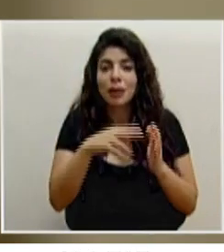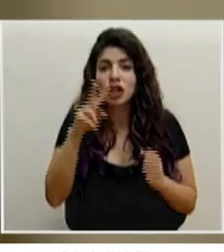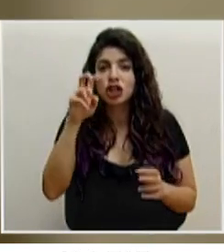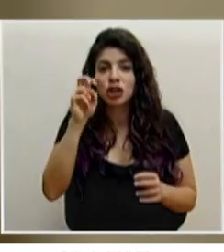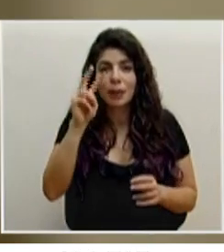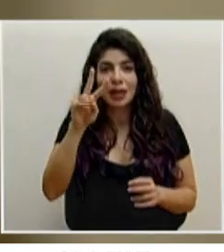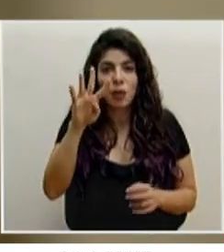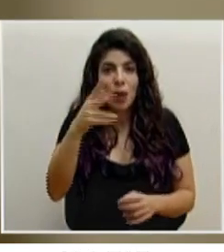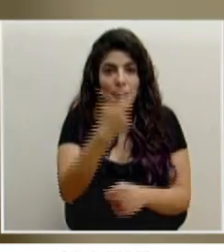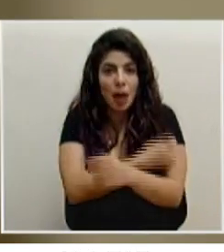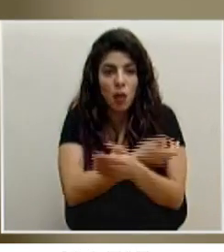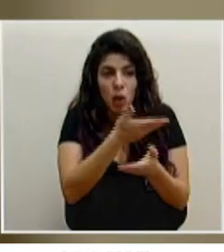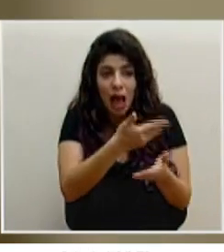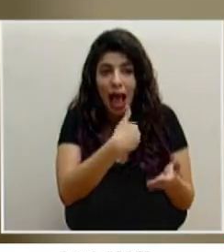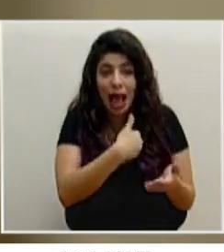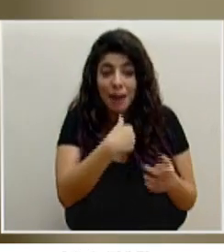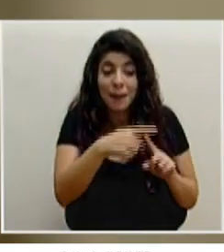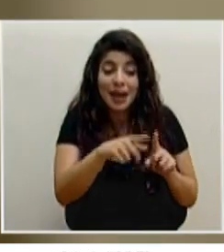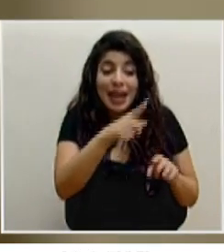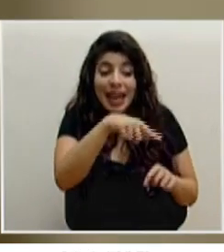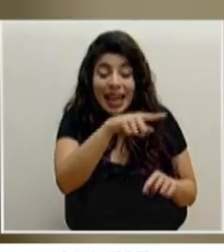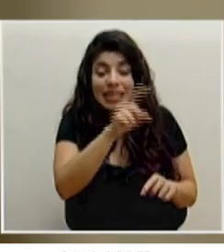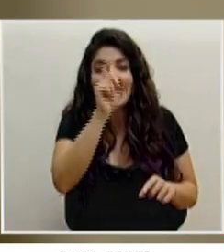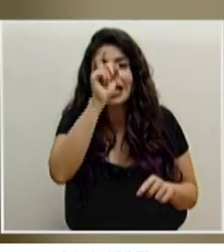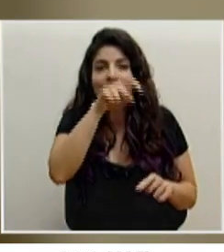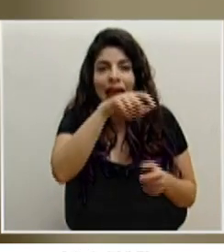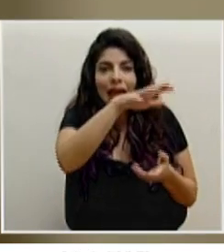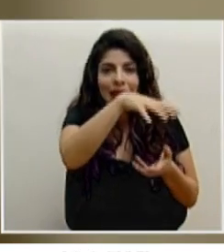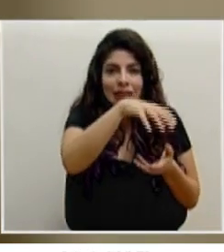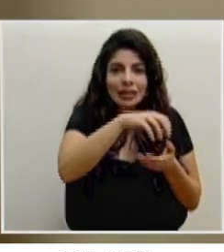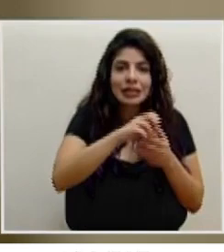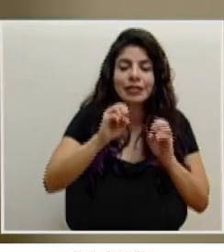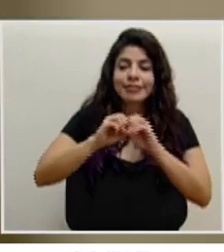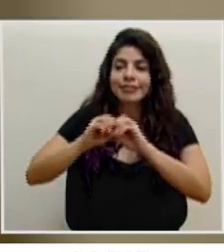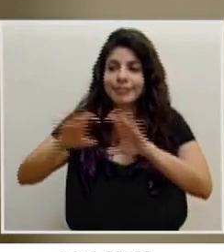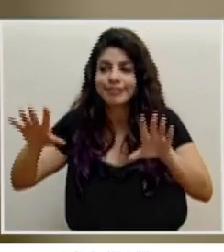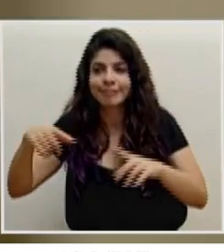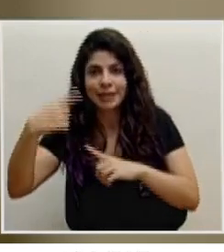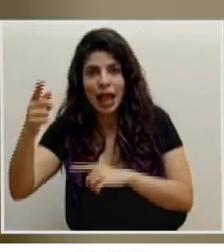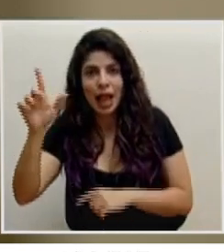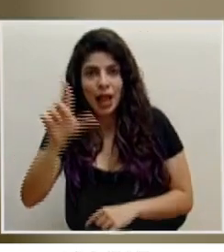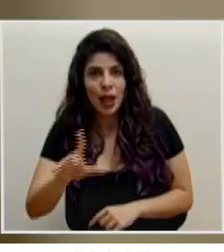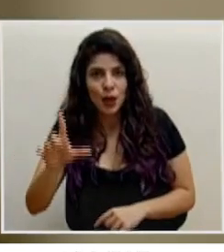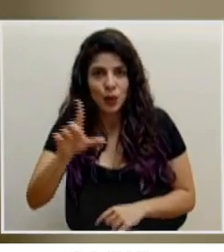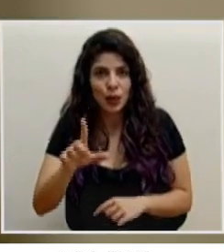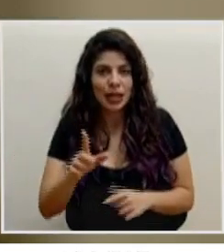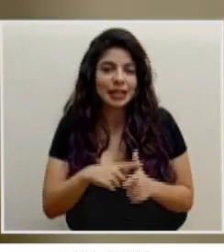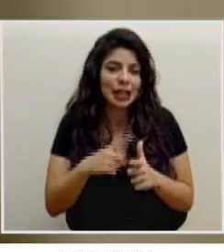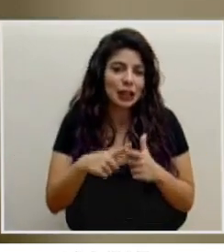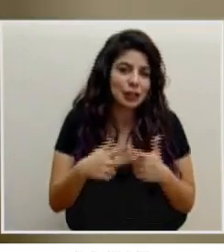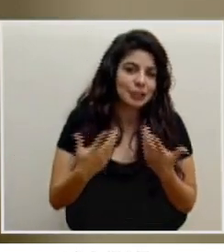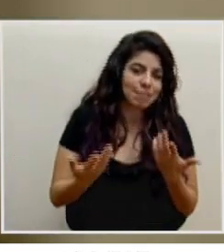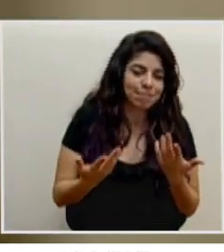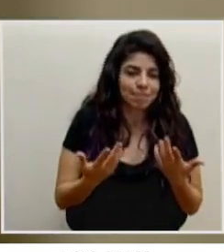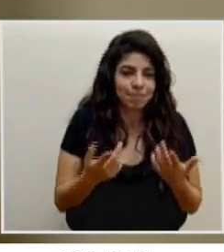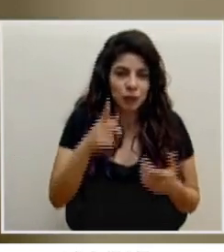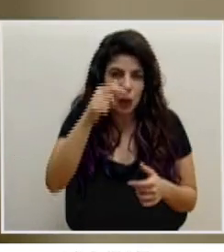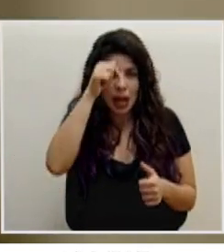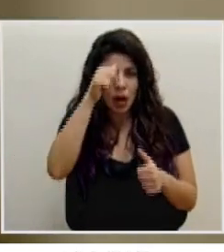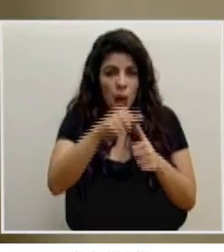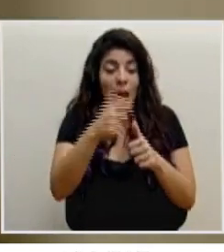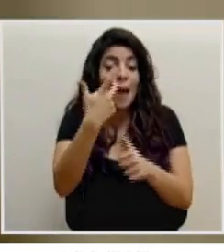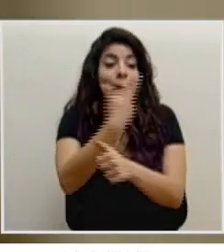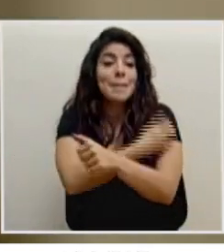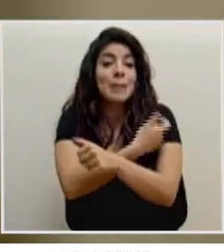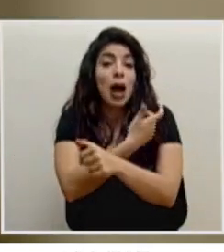262,224 dosis, pero de esas dosis son las que tienen que distribuirse el día lunes específicamente. Entonces, recordemos que la vacuna